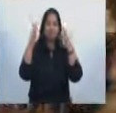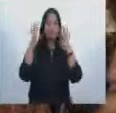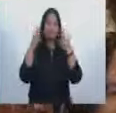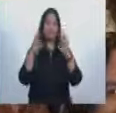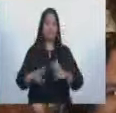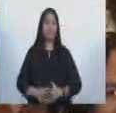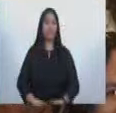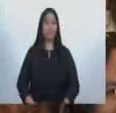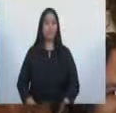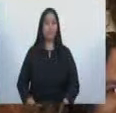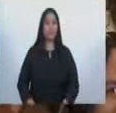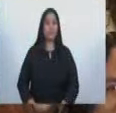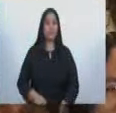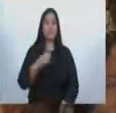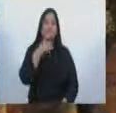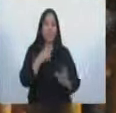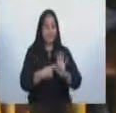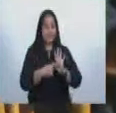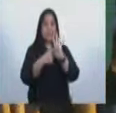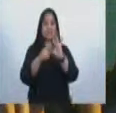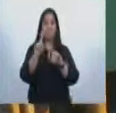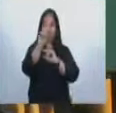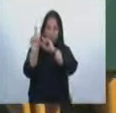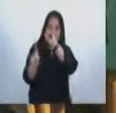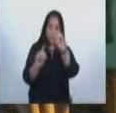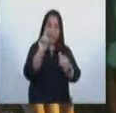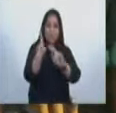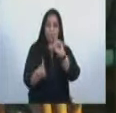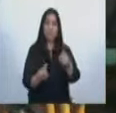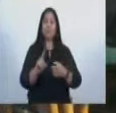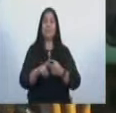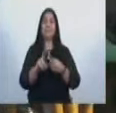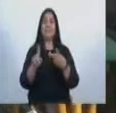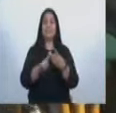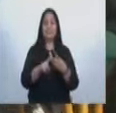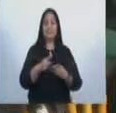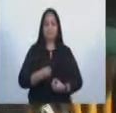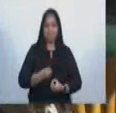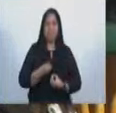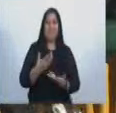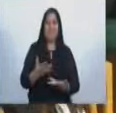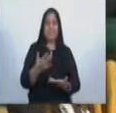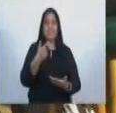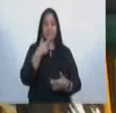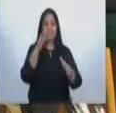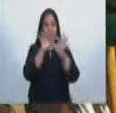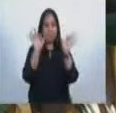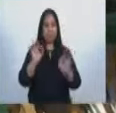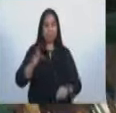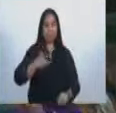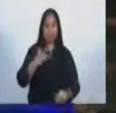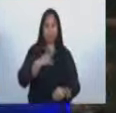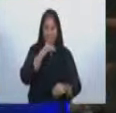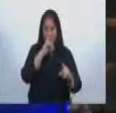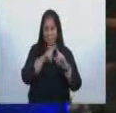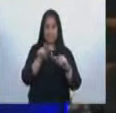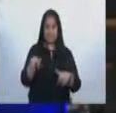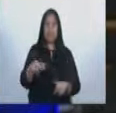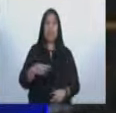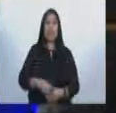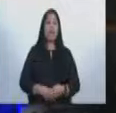noche plantear esas preguntas esos esas formas de sentir presidente y